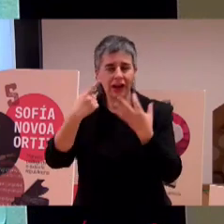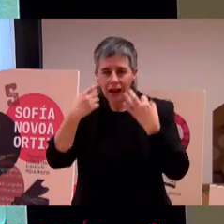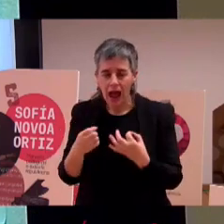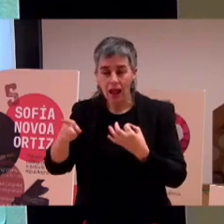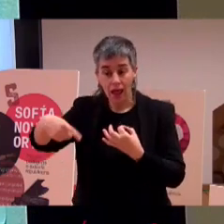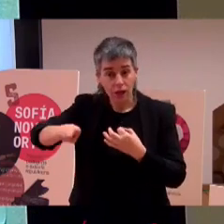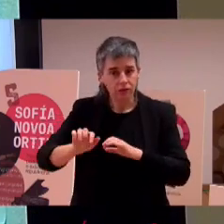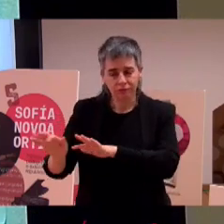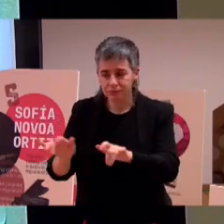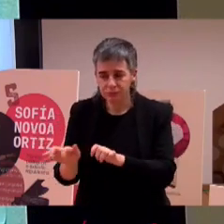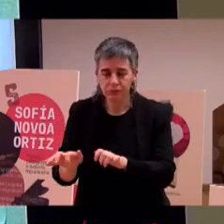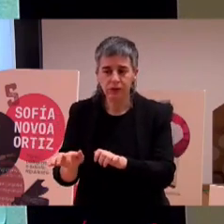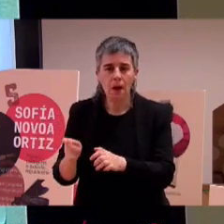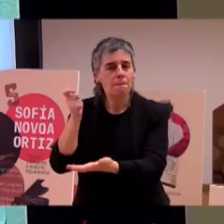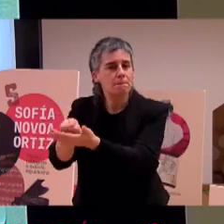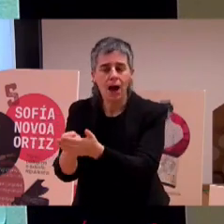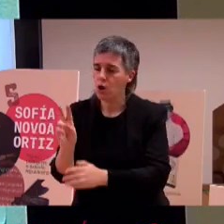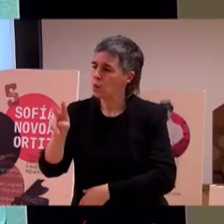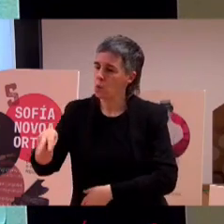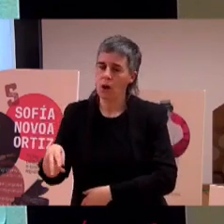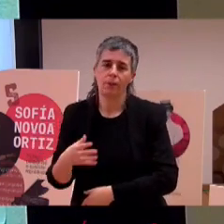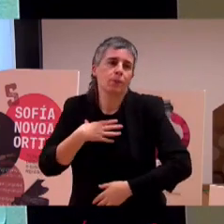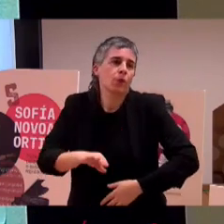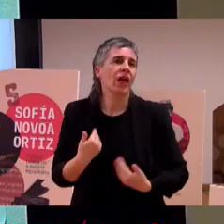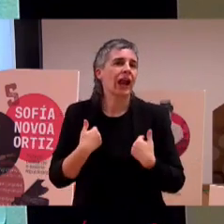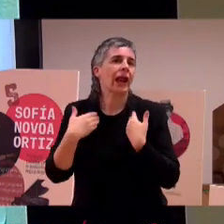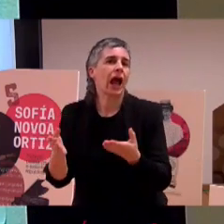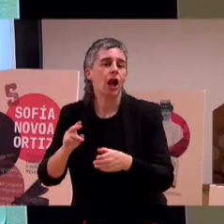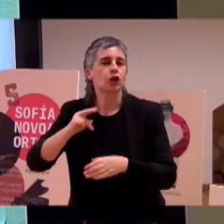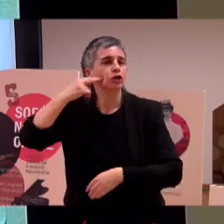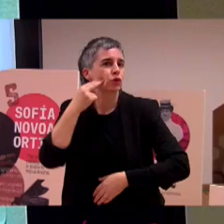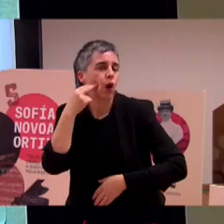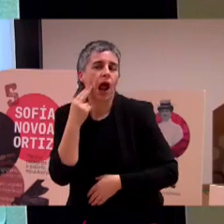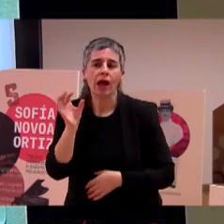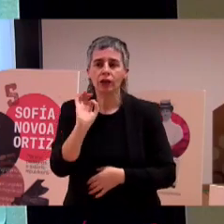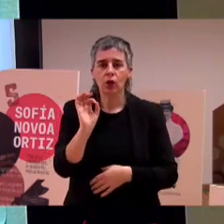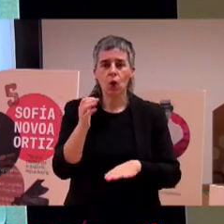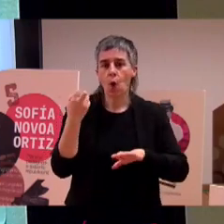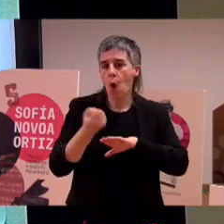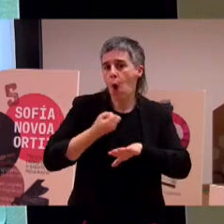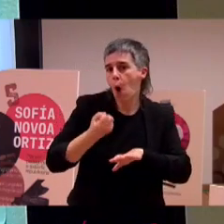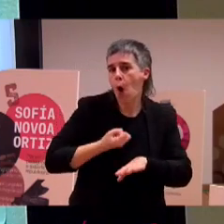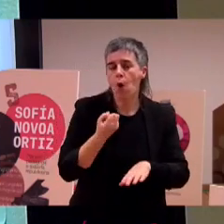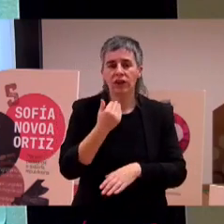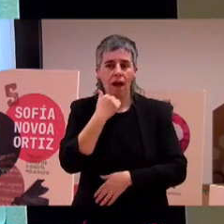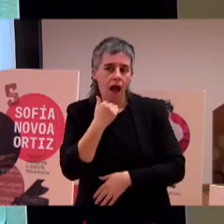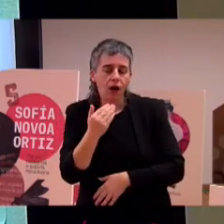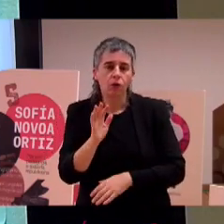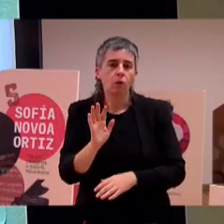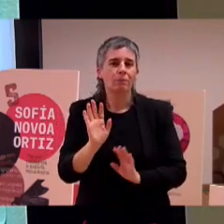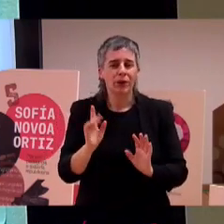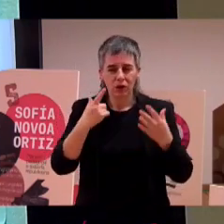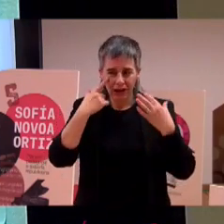Lle regalaban bombós, algunha xolla, o que fora, pero non se atopaba